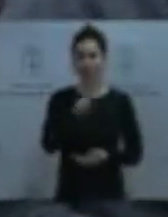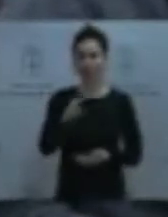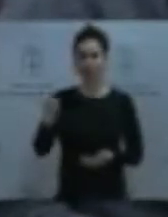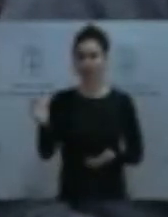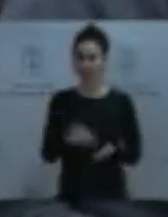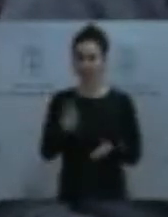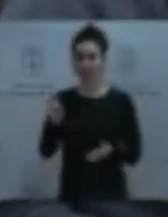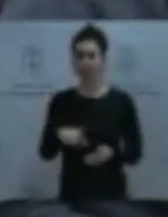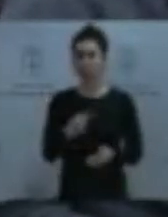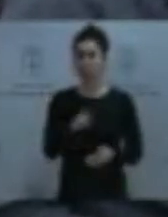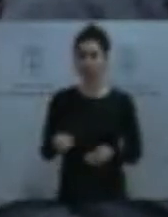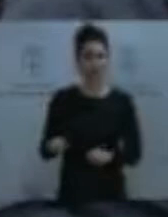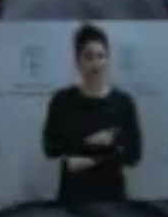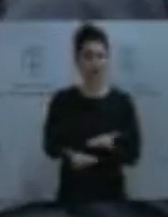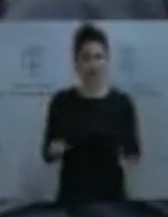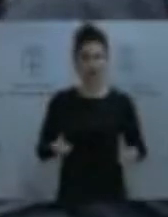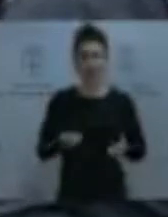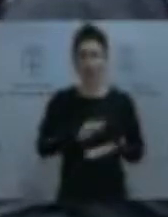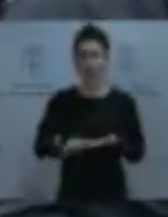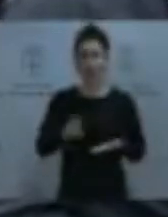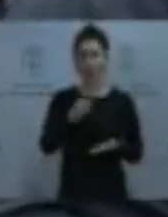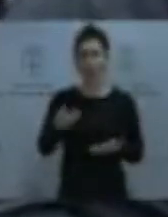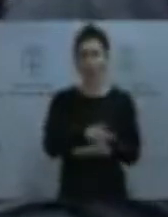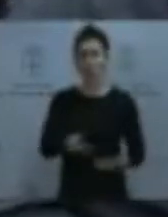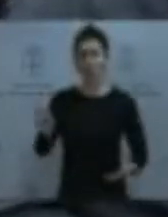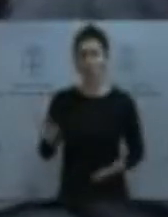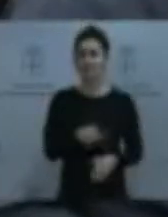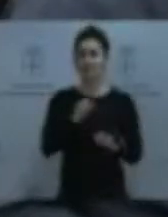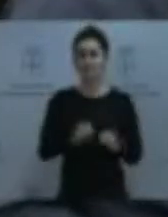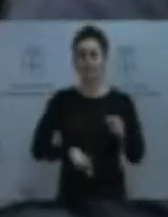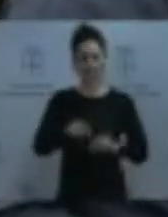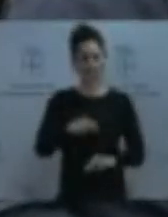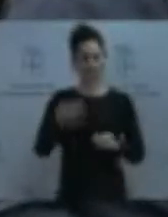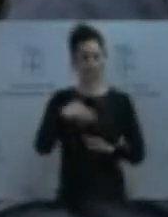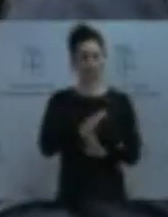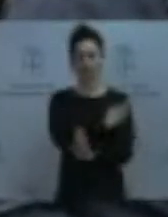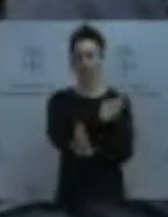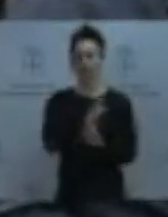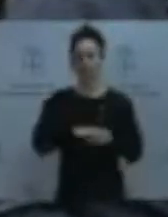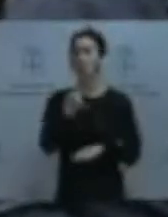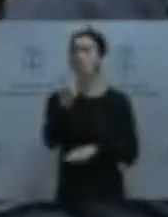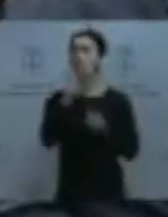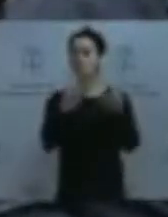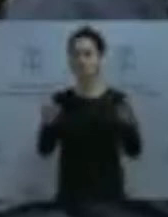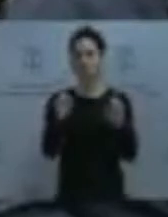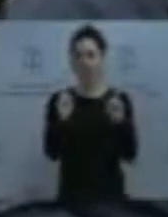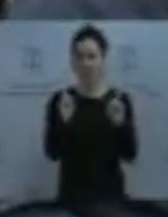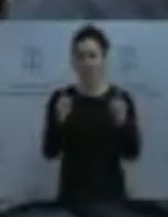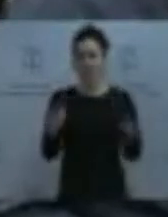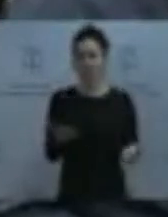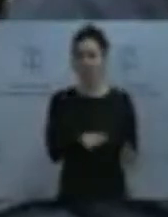2 millones de euros en esa infraestructura obsoleta para un solo operador. Llevamos aproximadamente gastándonos en Telecable de dinero público